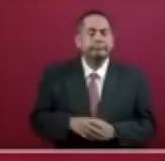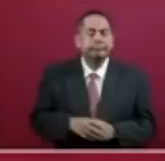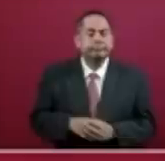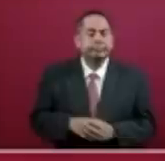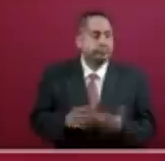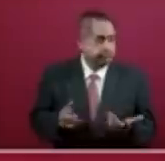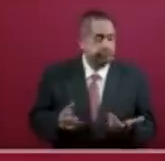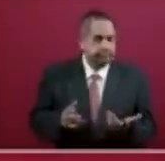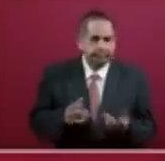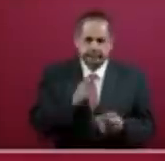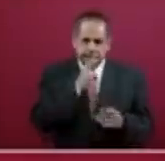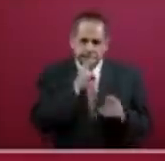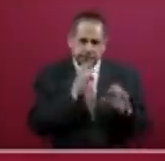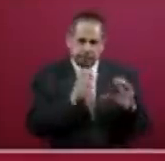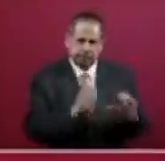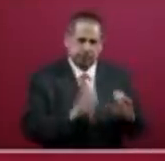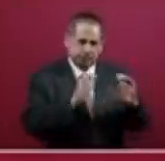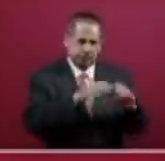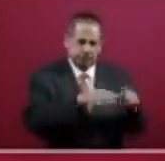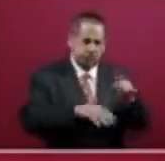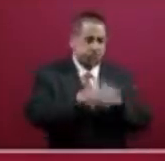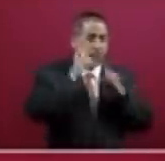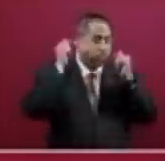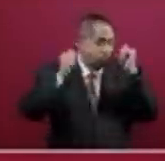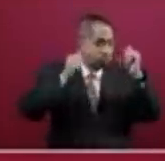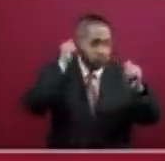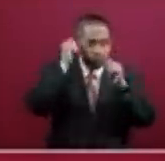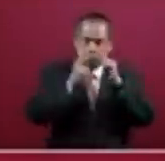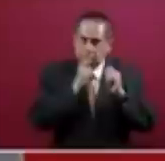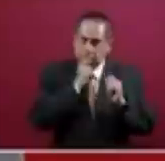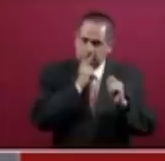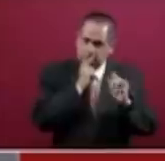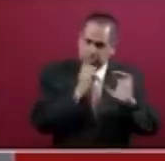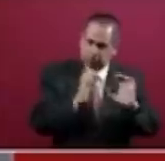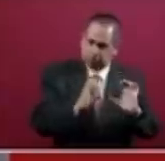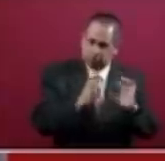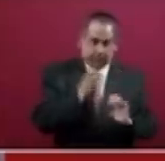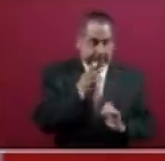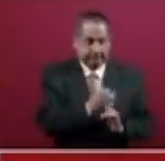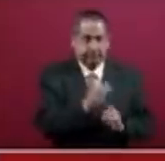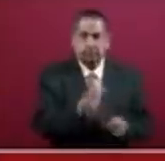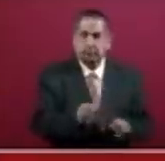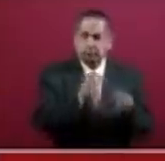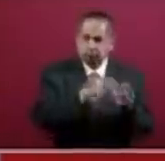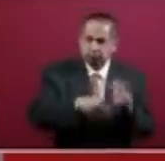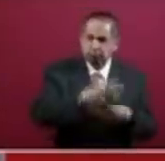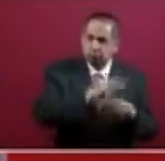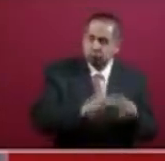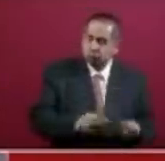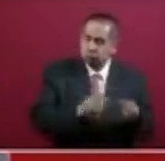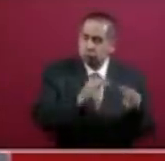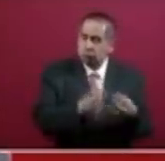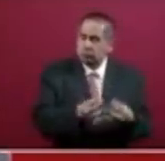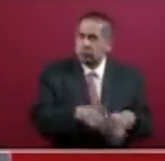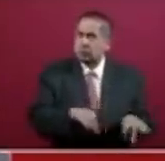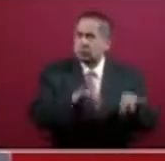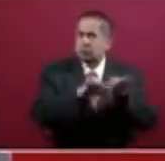Entonces tenemos que cuidar el turismo, que es una actividad económica importante.